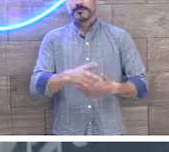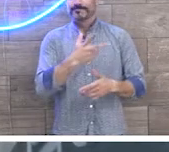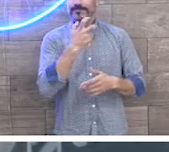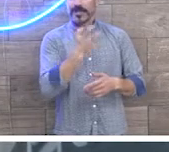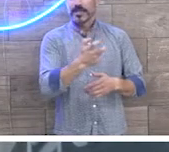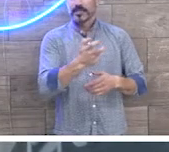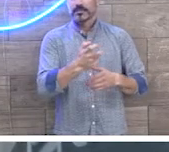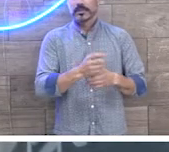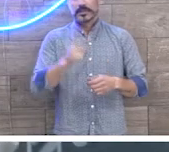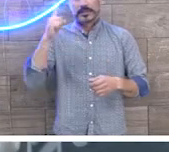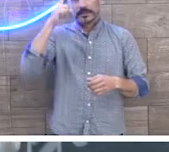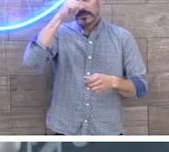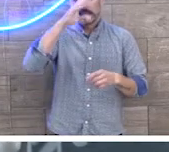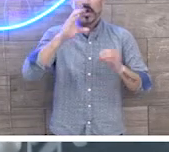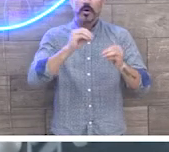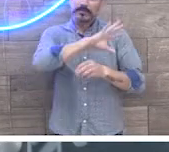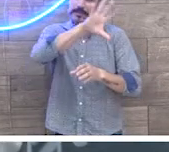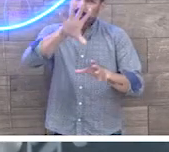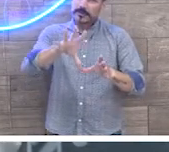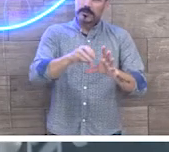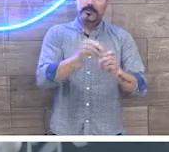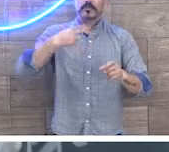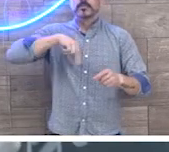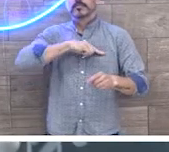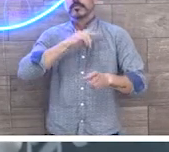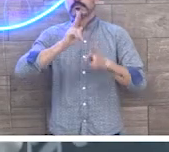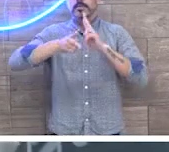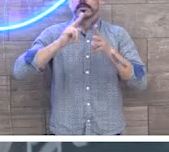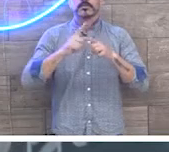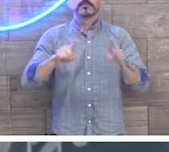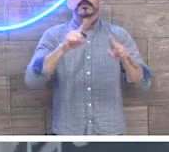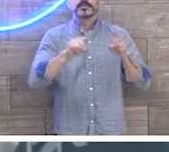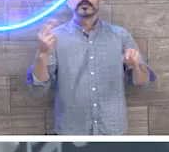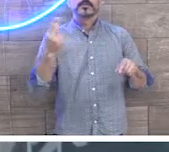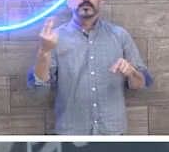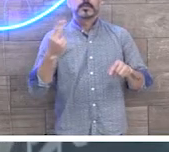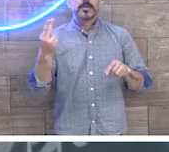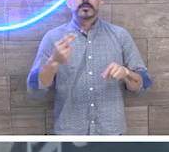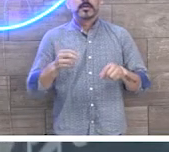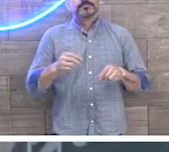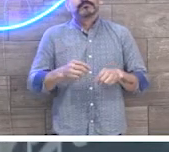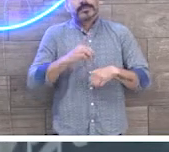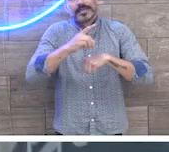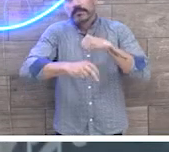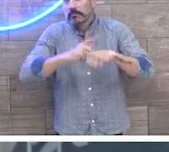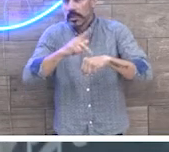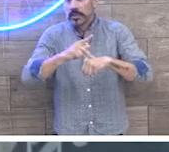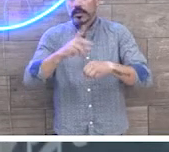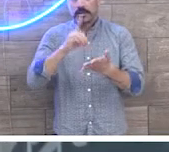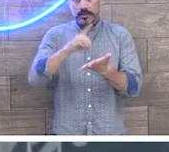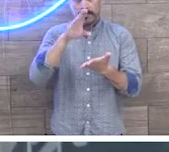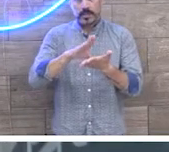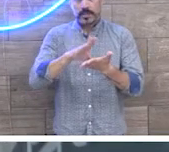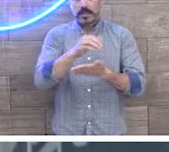sumamente compleja porque estamos hablando de diferentes necesidades según la discapacidad que cada uno de